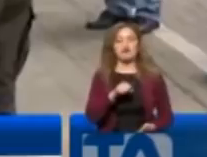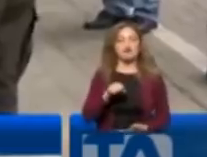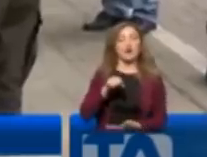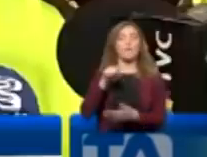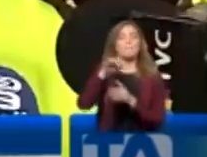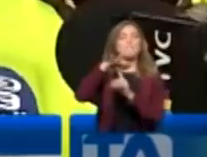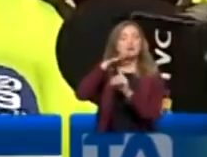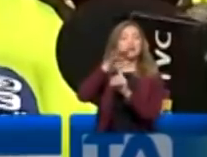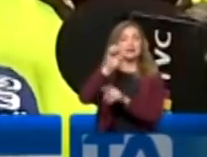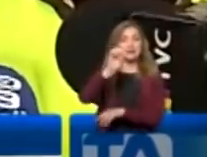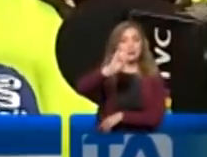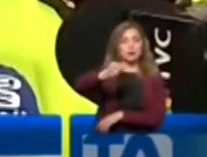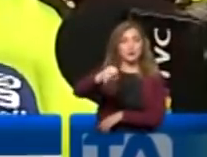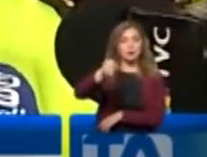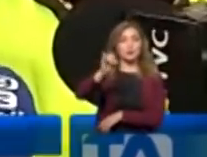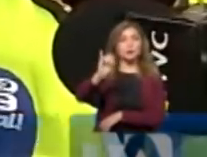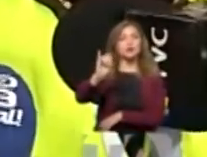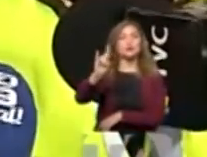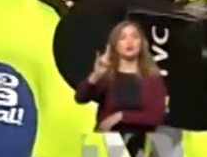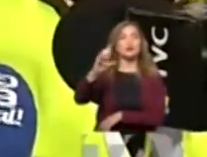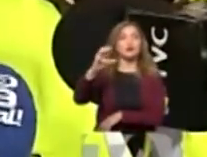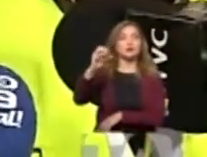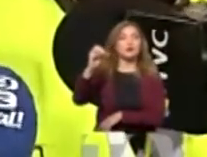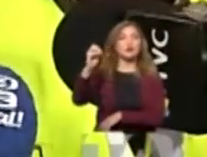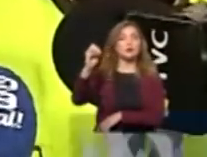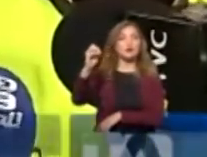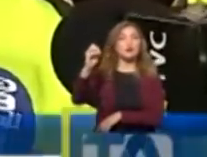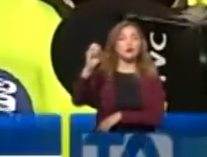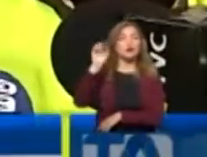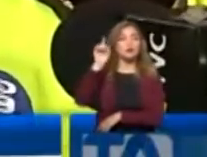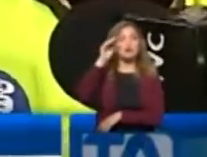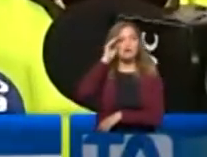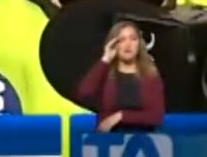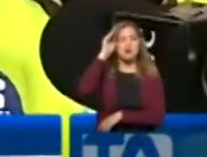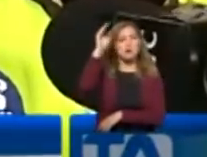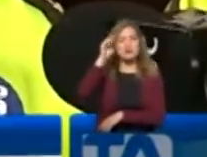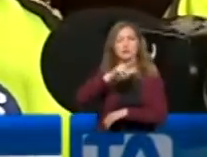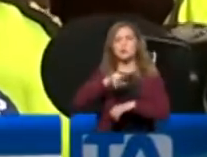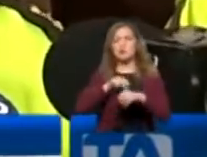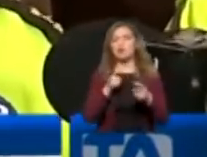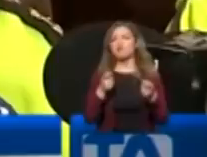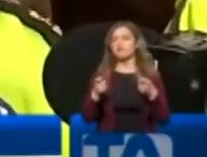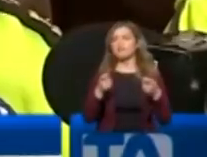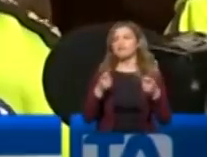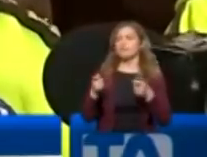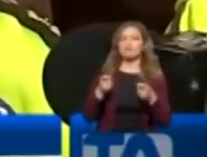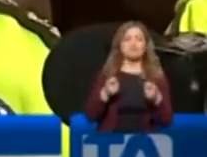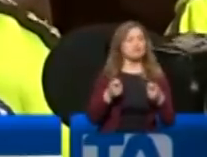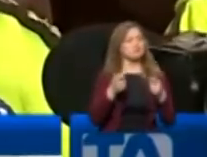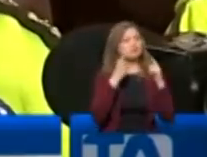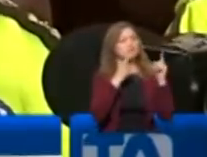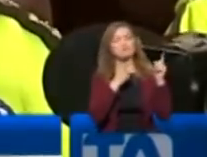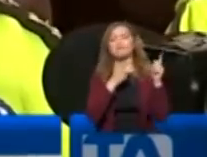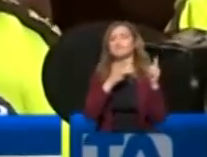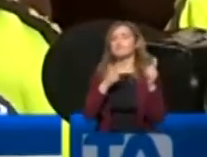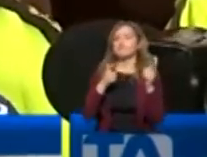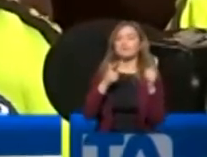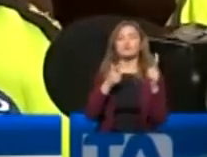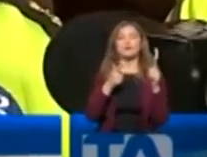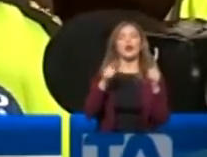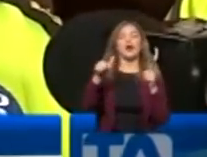elegido. En un patrullaje normal, policías del circuito